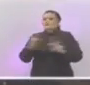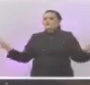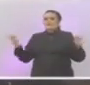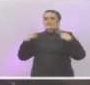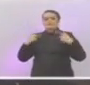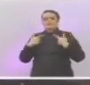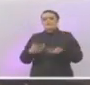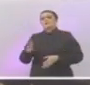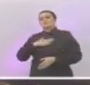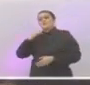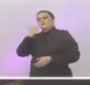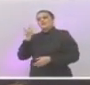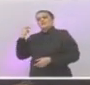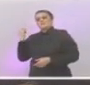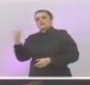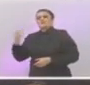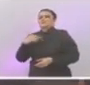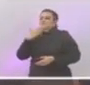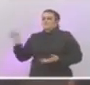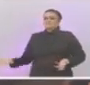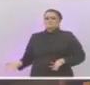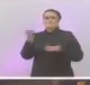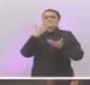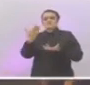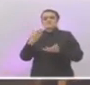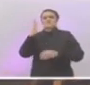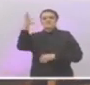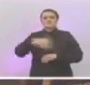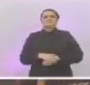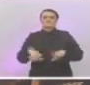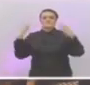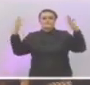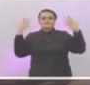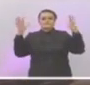ganaderos les deseo mucho éxito y que les vaya muy bien.